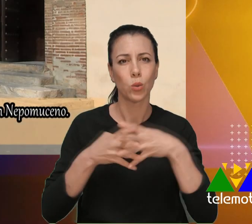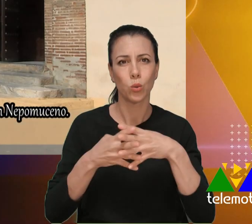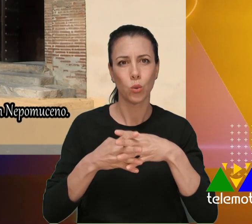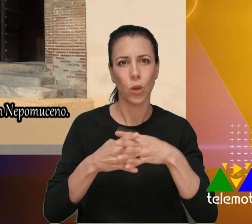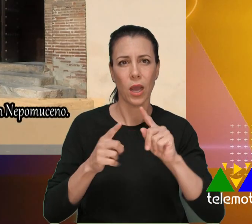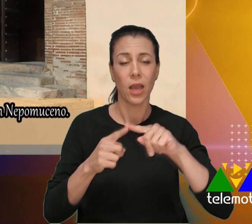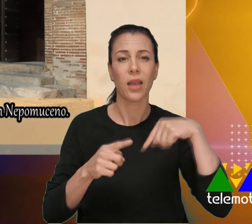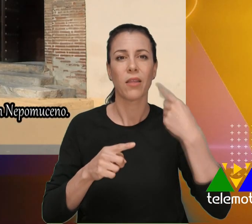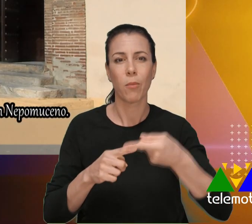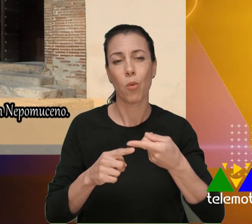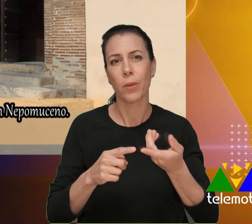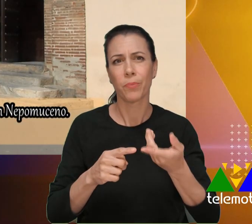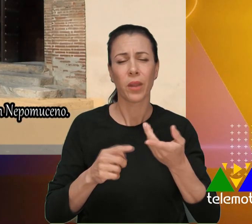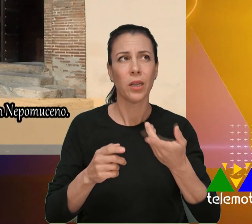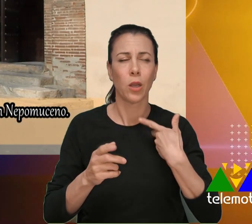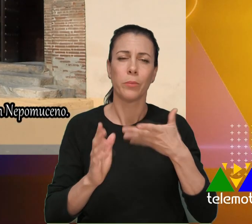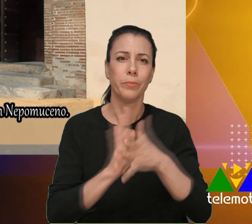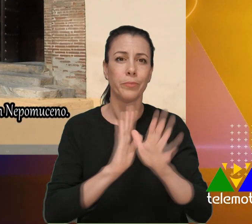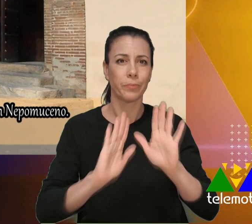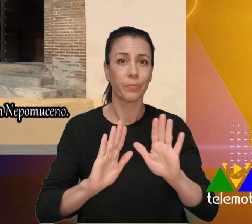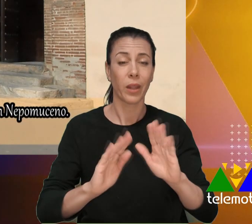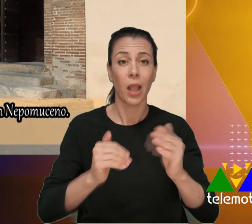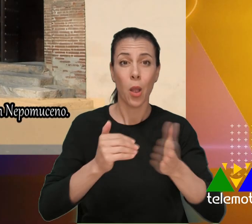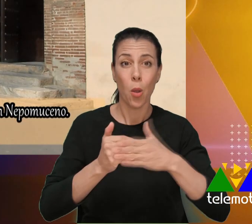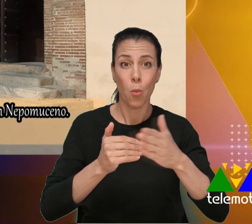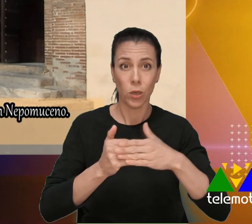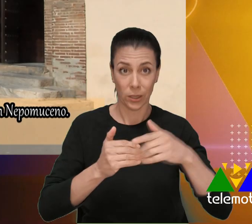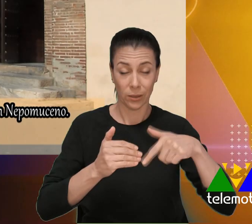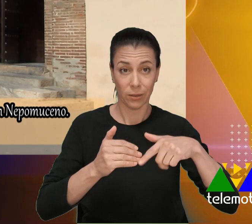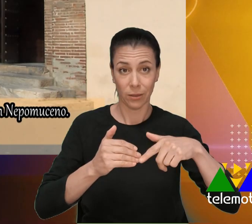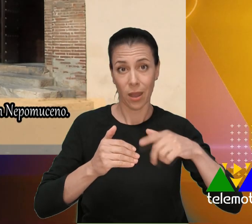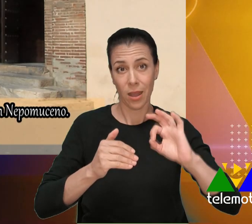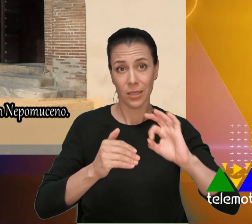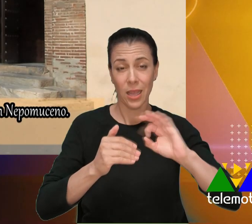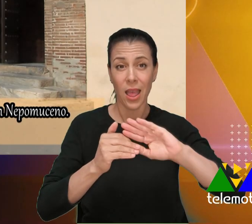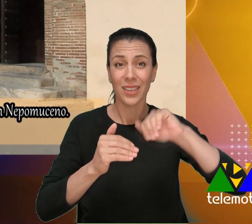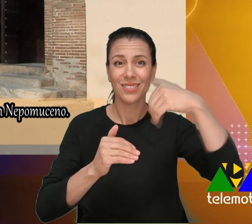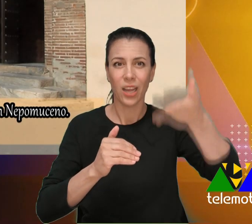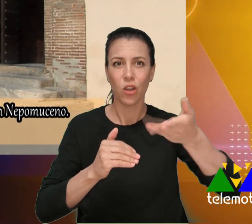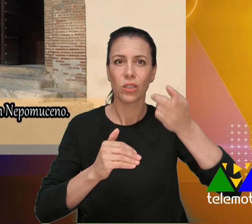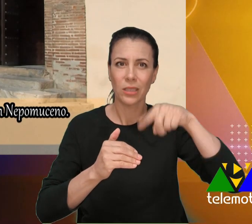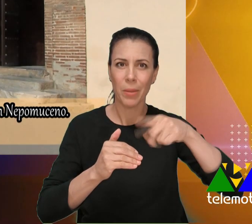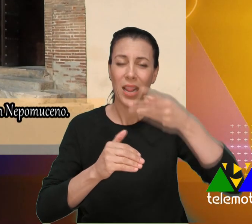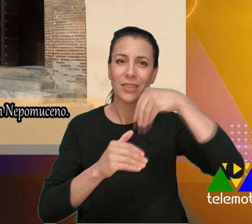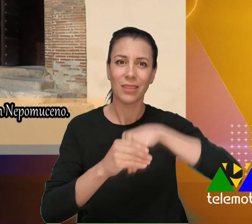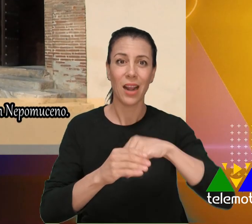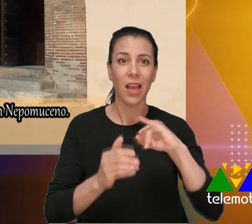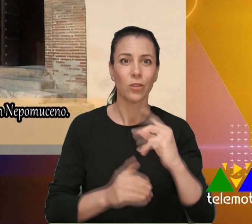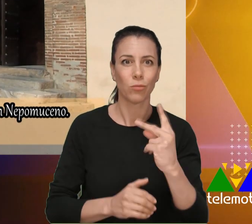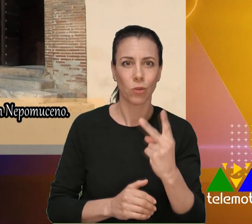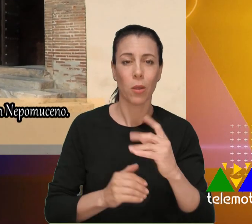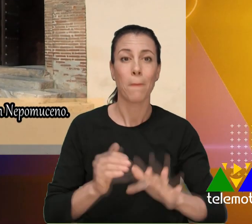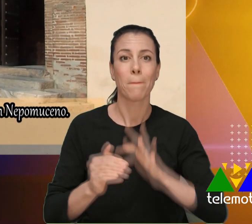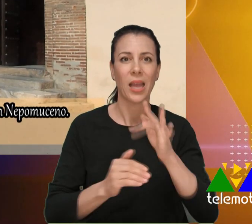daba paso hasta... La iglesia tenía una puerta, cuando se construye esta nave, una puerta en la exterior y otra puerta interna, es decir, y en medio de esto